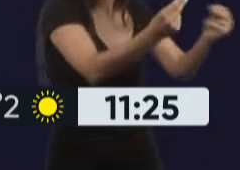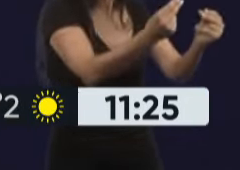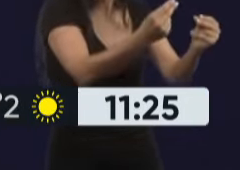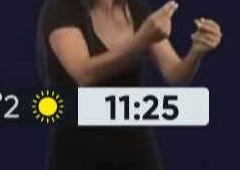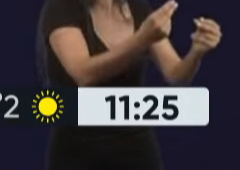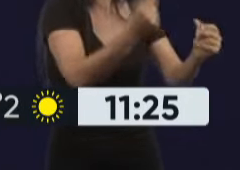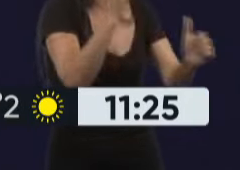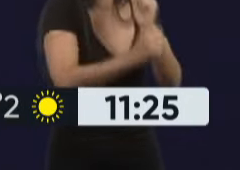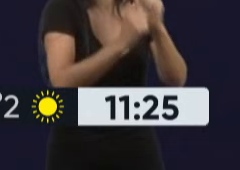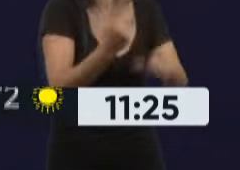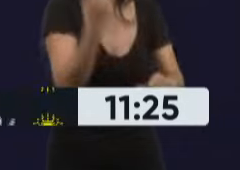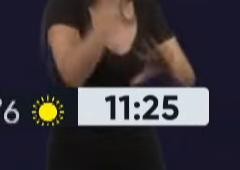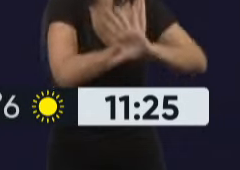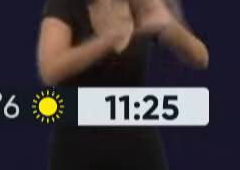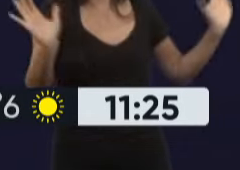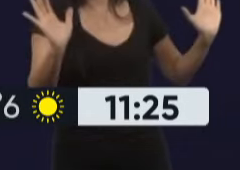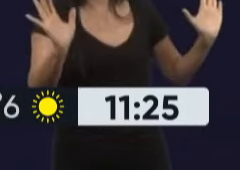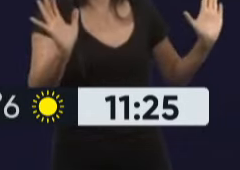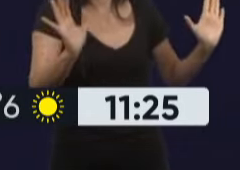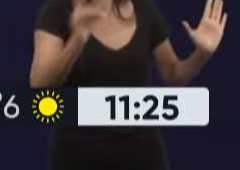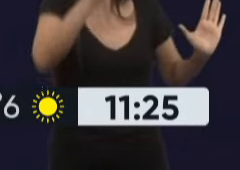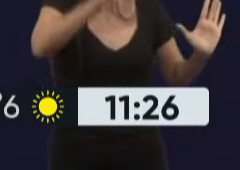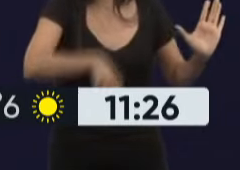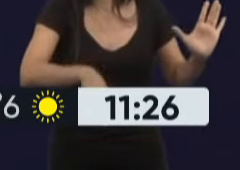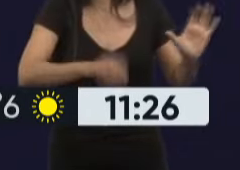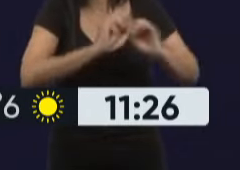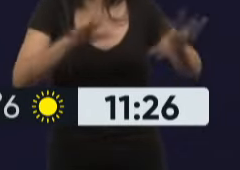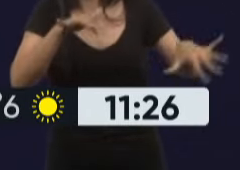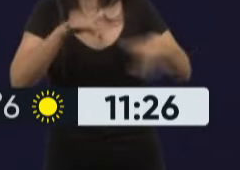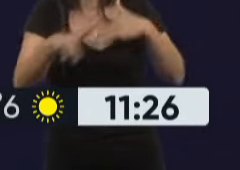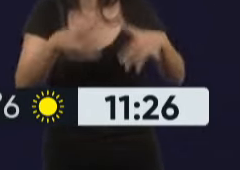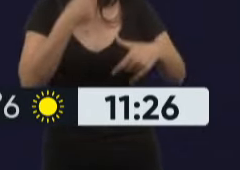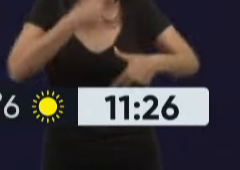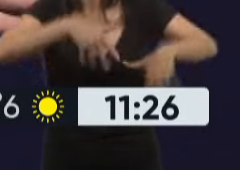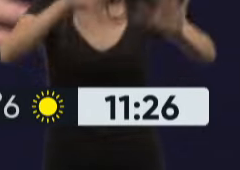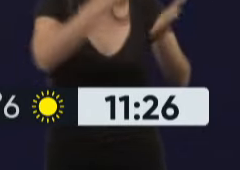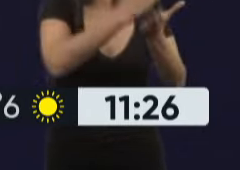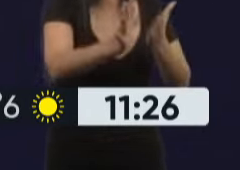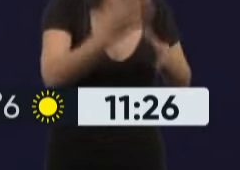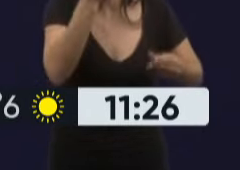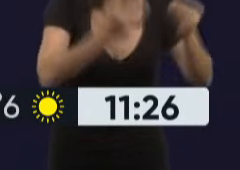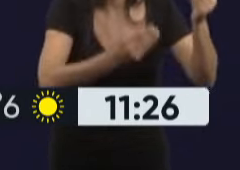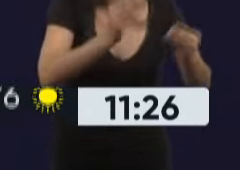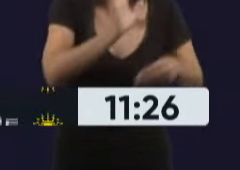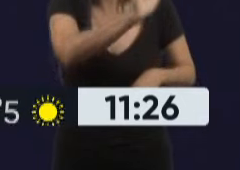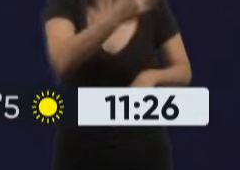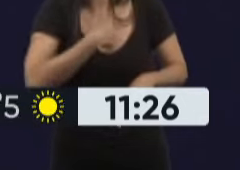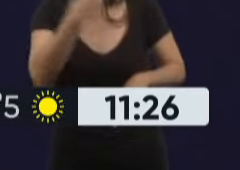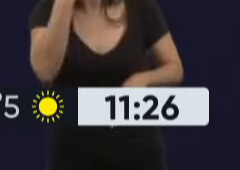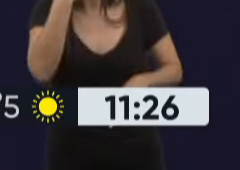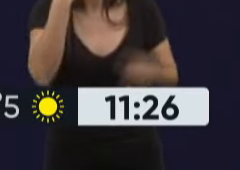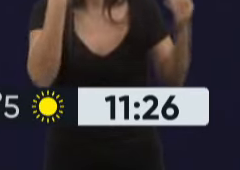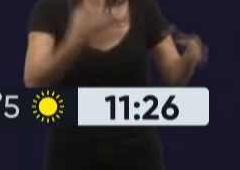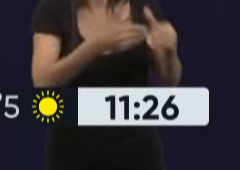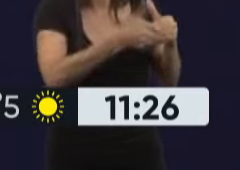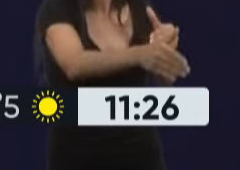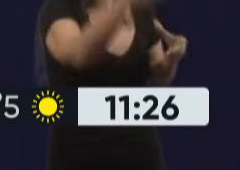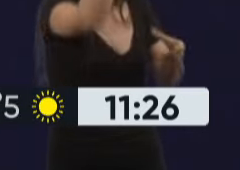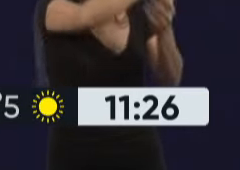histórico pero por lo por lo lamentable Pero bueno eh entra en debate como decimos ya a partir de